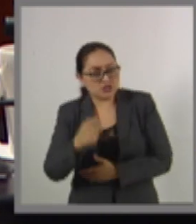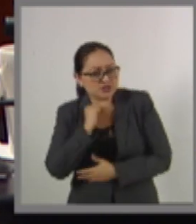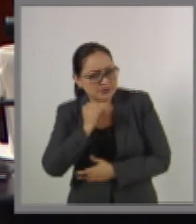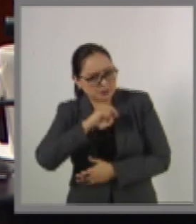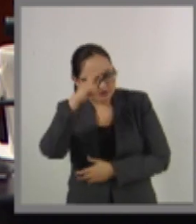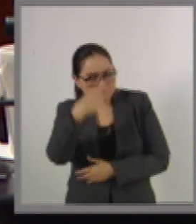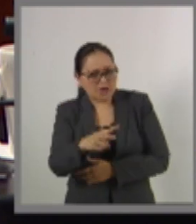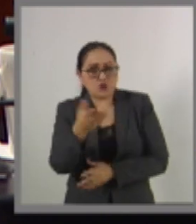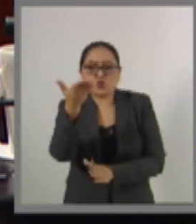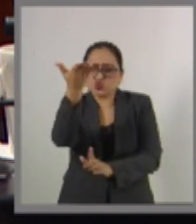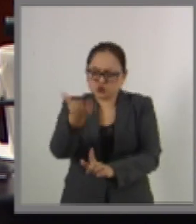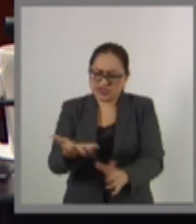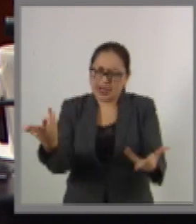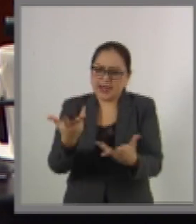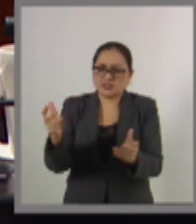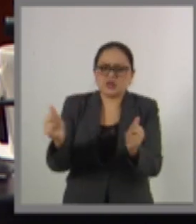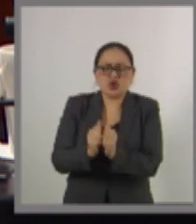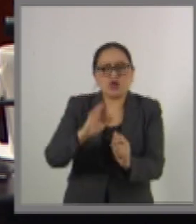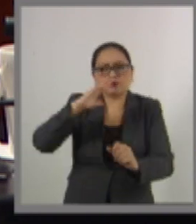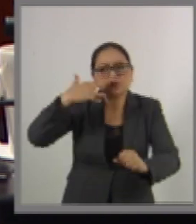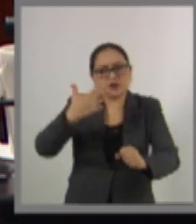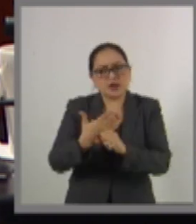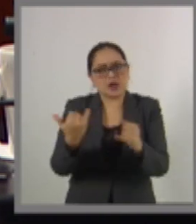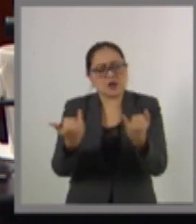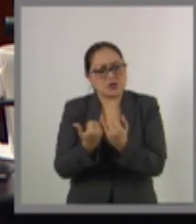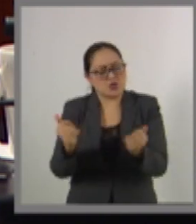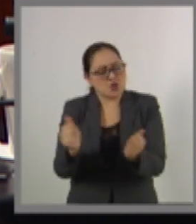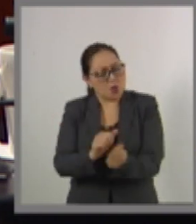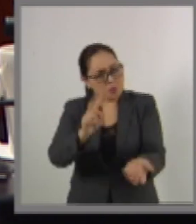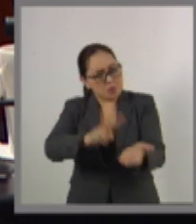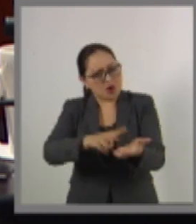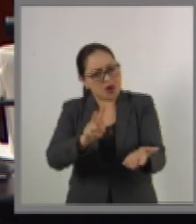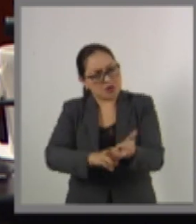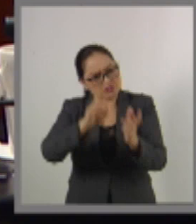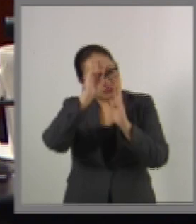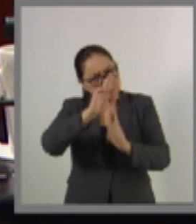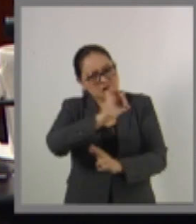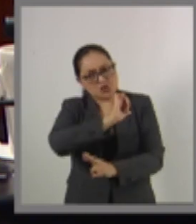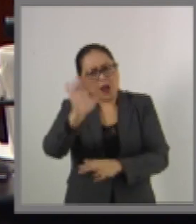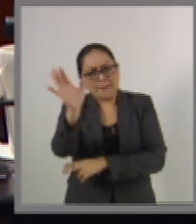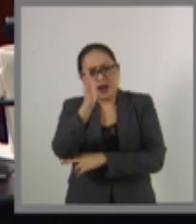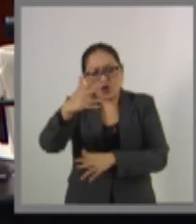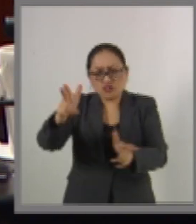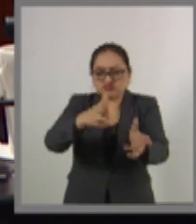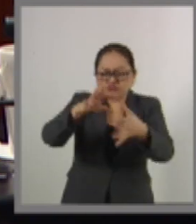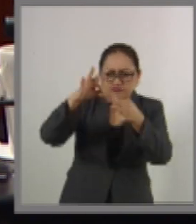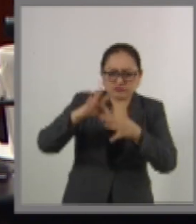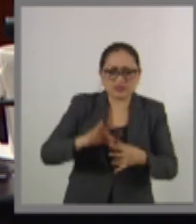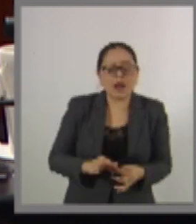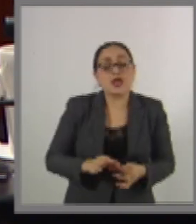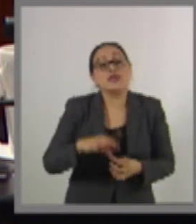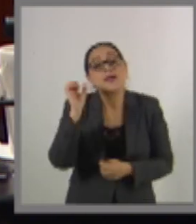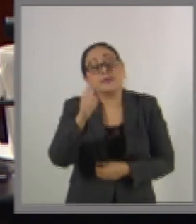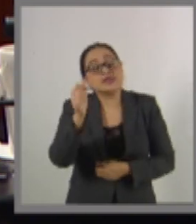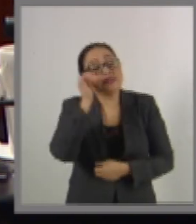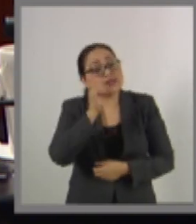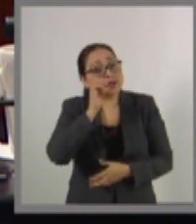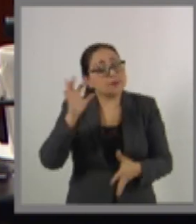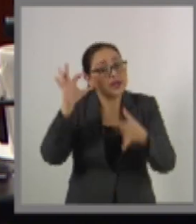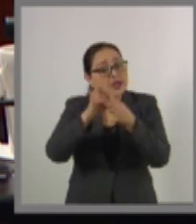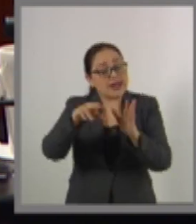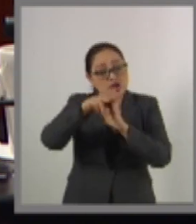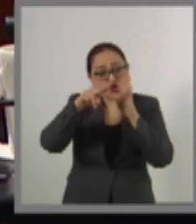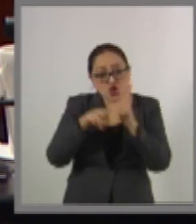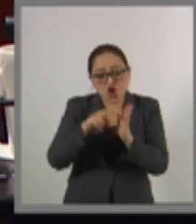usted con responsabilidad, patriotismo y apegado a la norma y al derecho